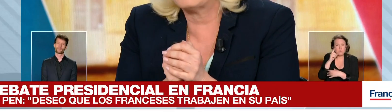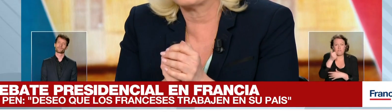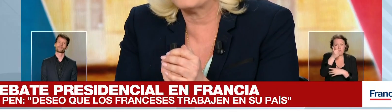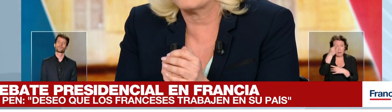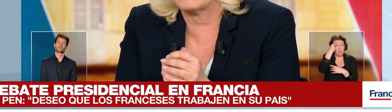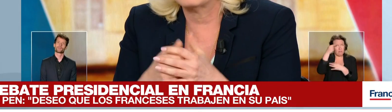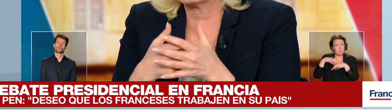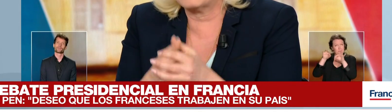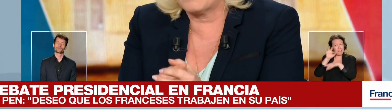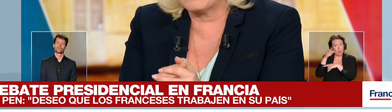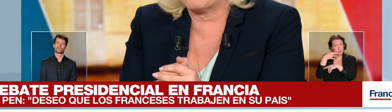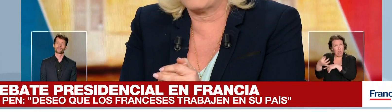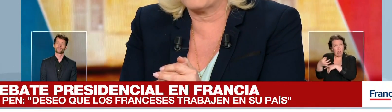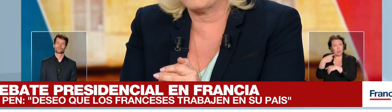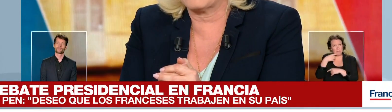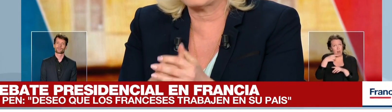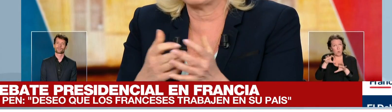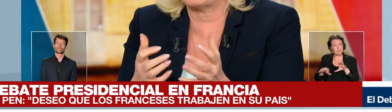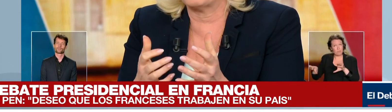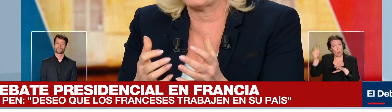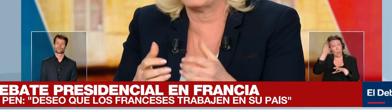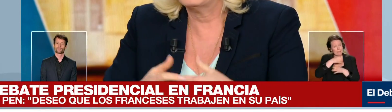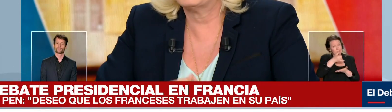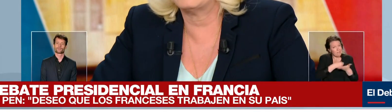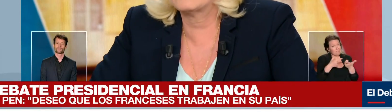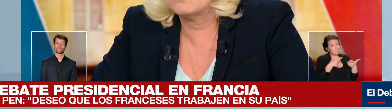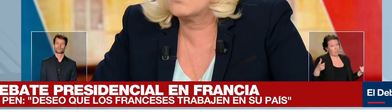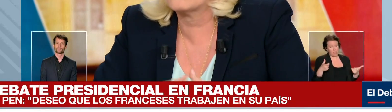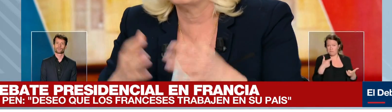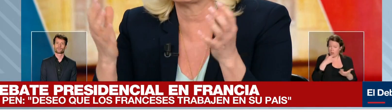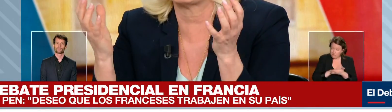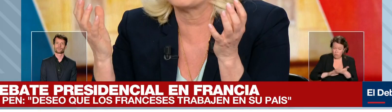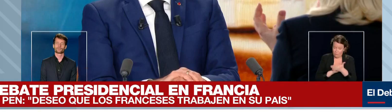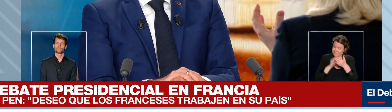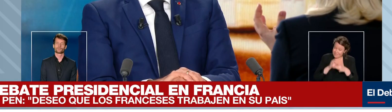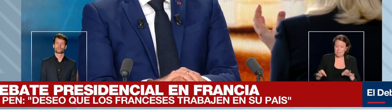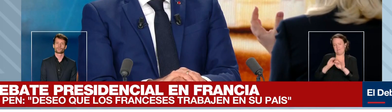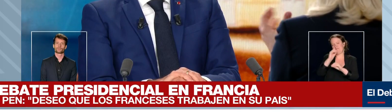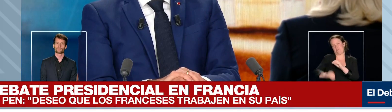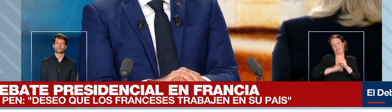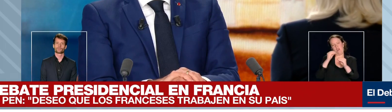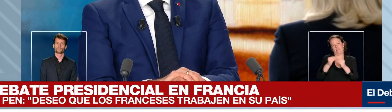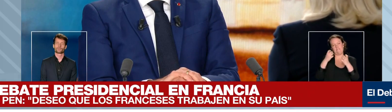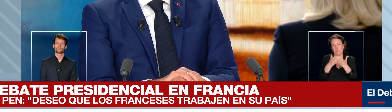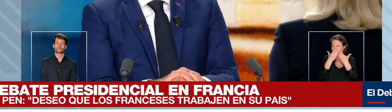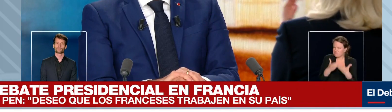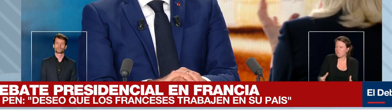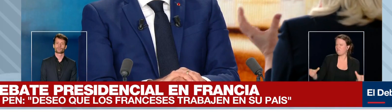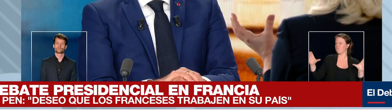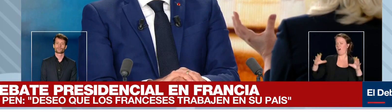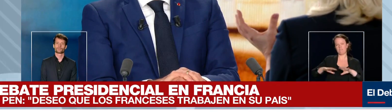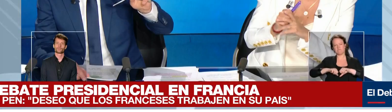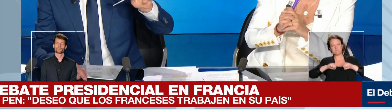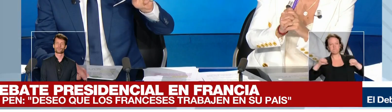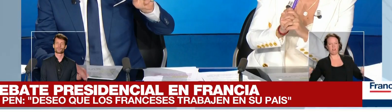Francia se ha vuelto un país continental para usted, pero es un país mundial y Francia debe volver a encontrar esta